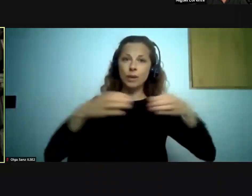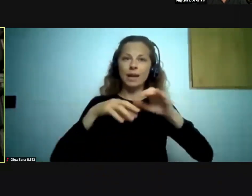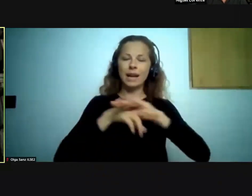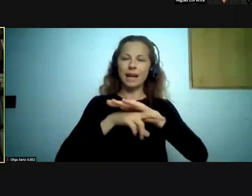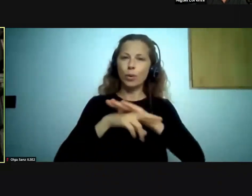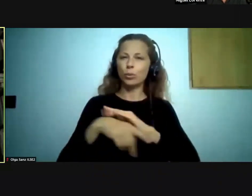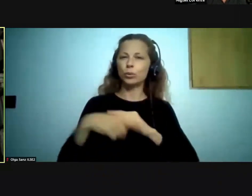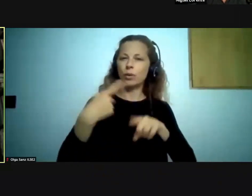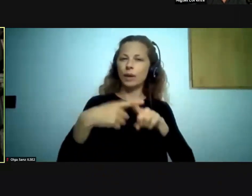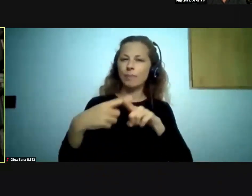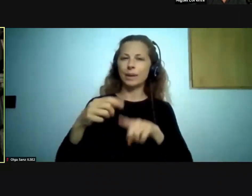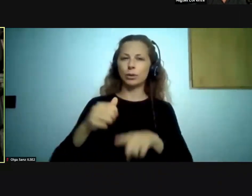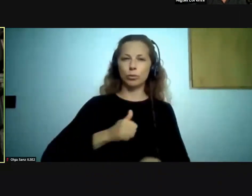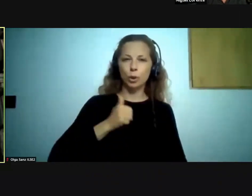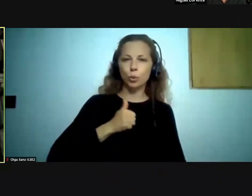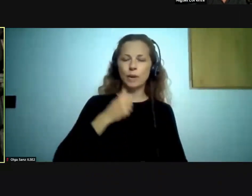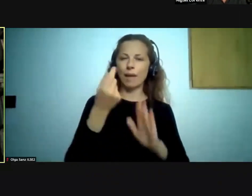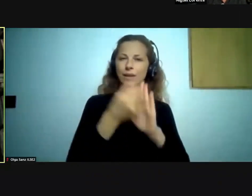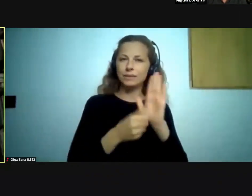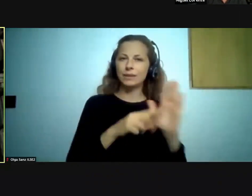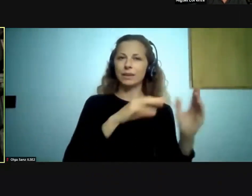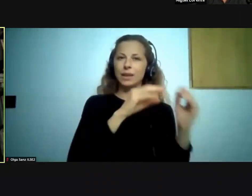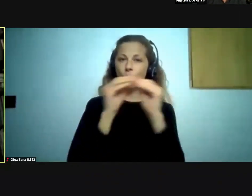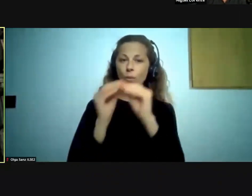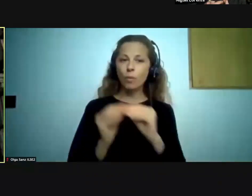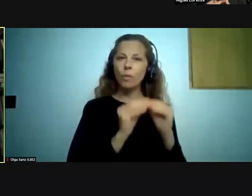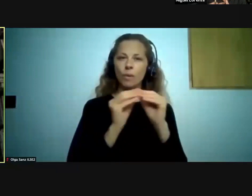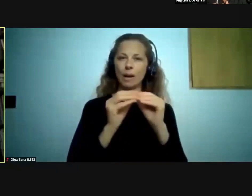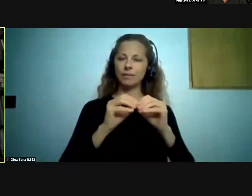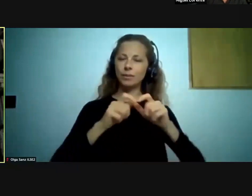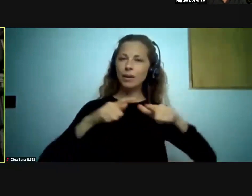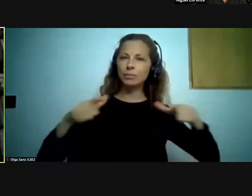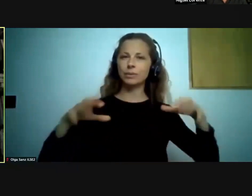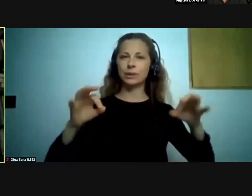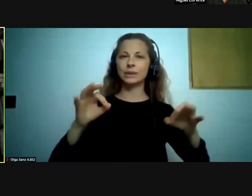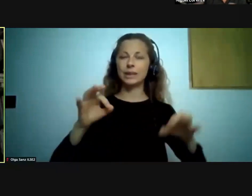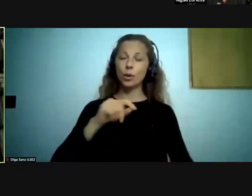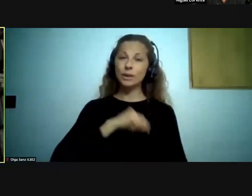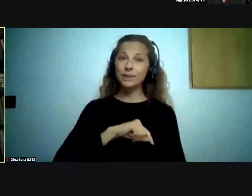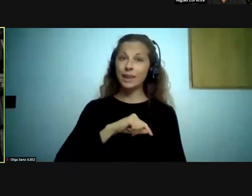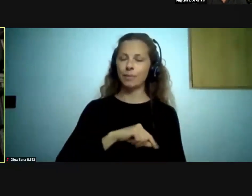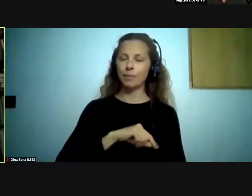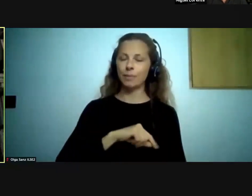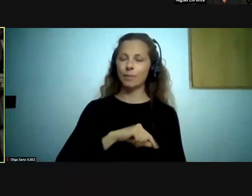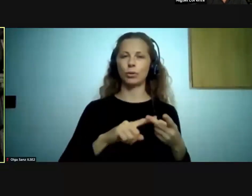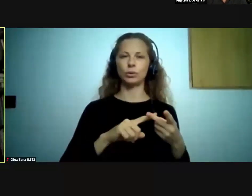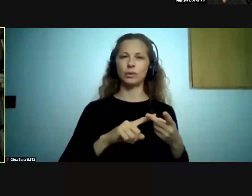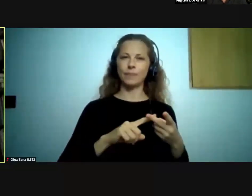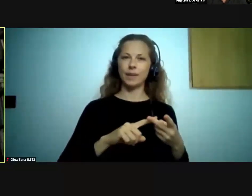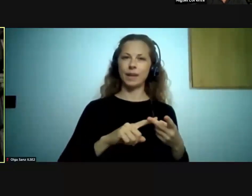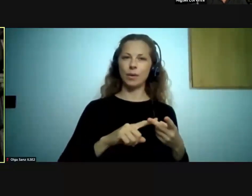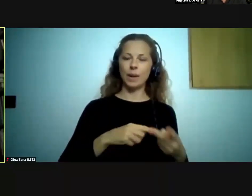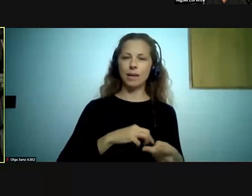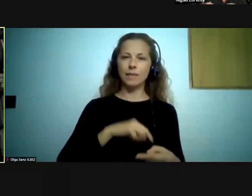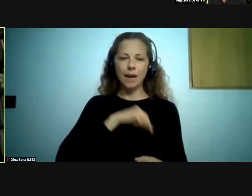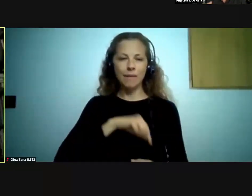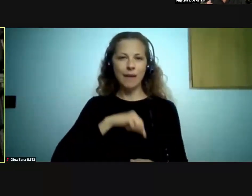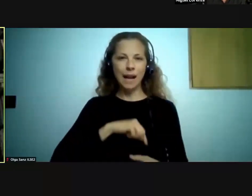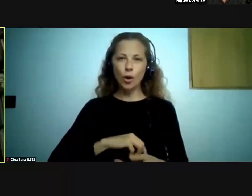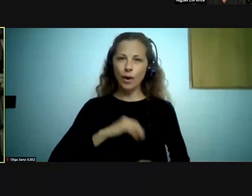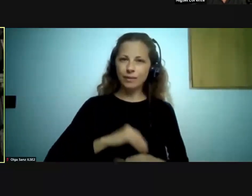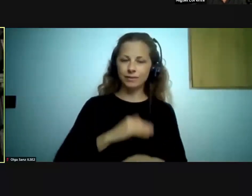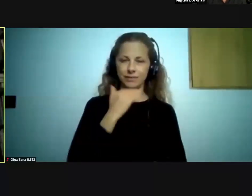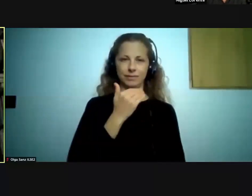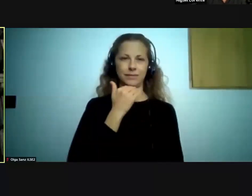elementos, de las oportunidades, sino que tiene que estar unos valores, unos sentimientos, unas referencias construidas sobre la igualdad. Porque lo que tenemos que conseguir